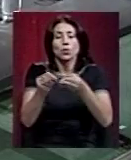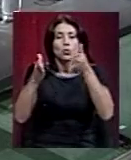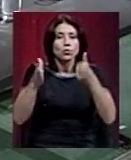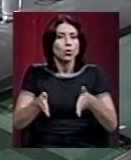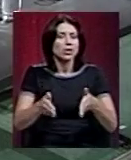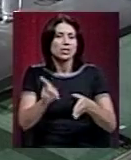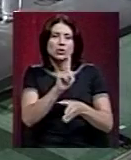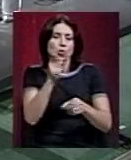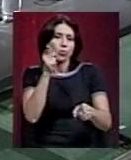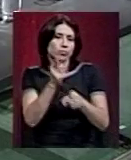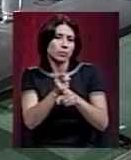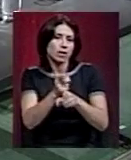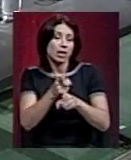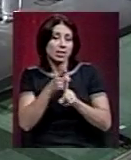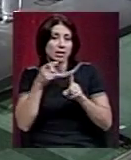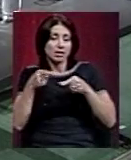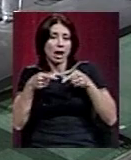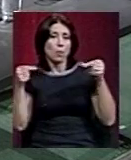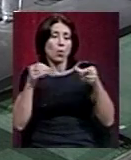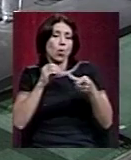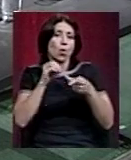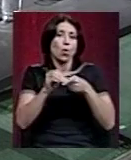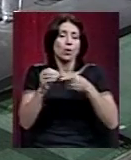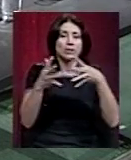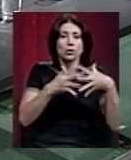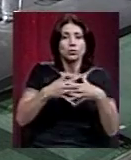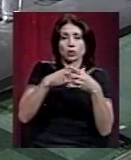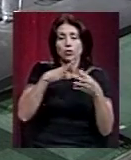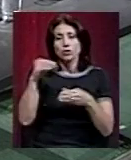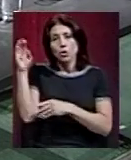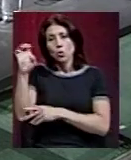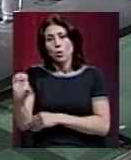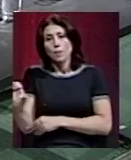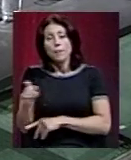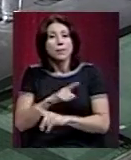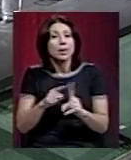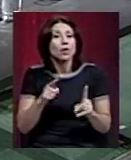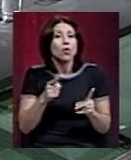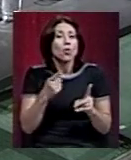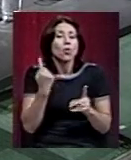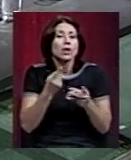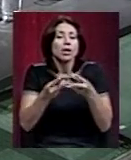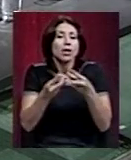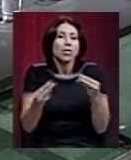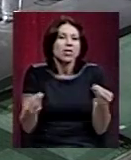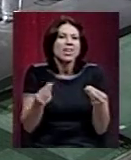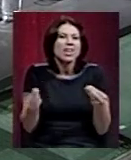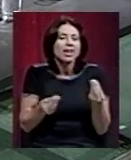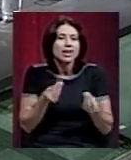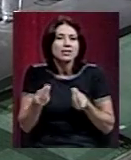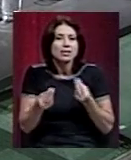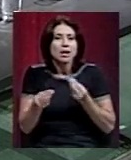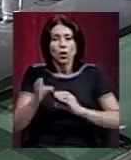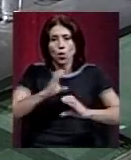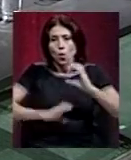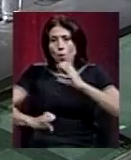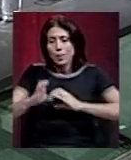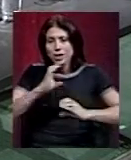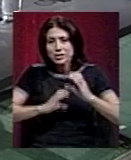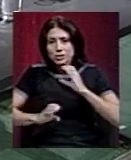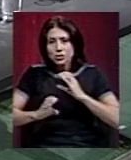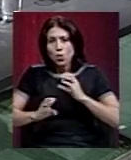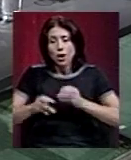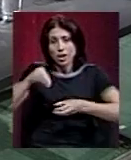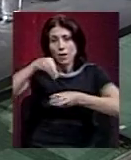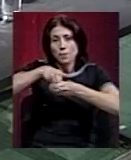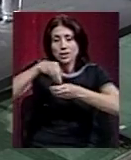Unidos y toda Europa, pero que no nos queda otro remedio que el comercio y la inversión extranjera directa, sino cuál es la cooperación, o vamos a